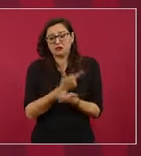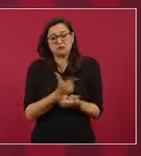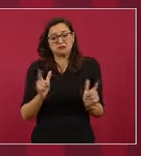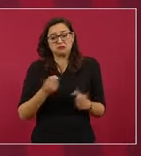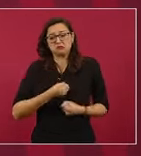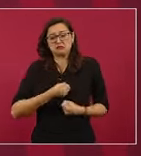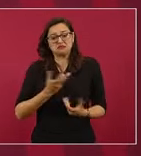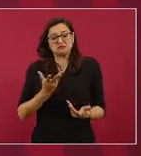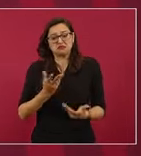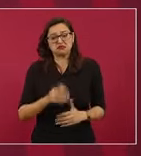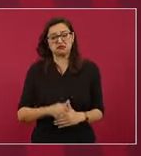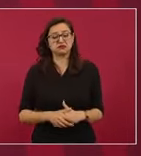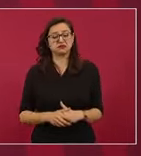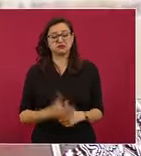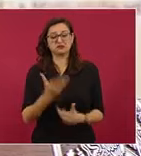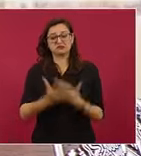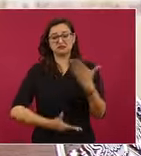siendo respetuosos,